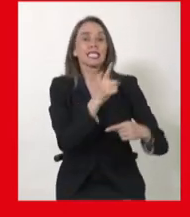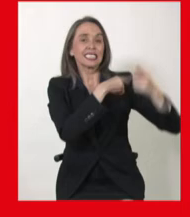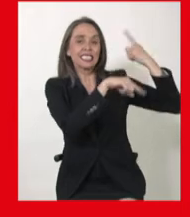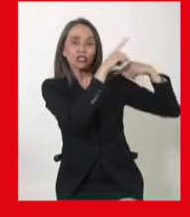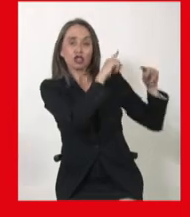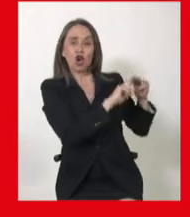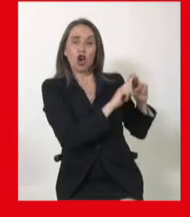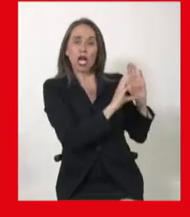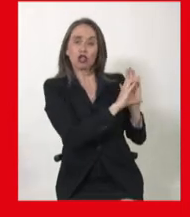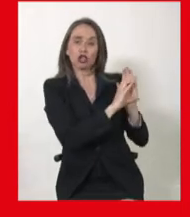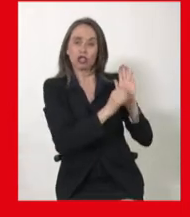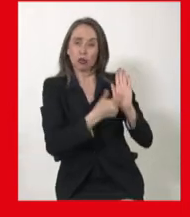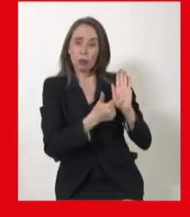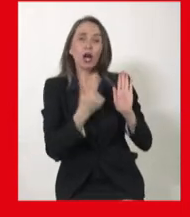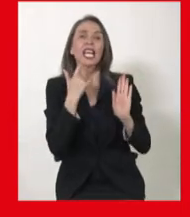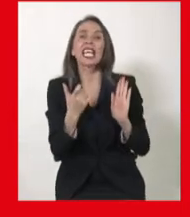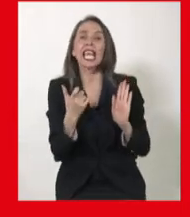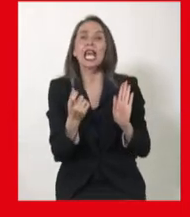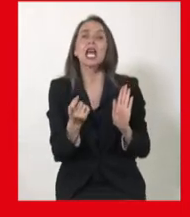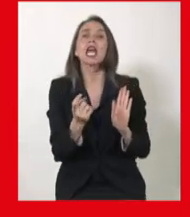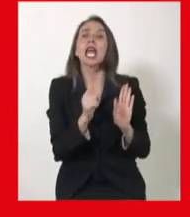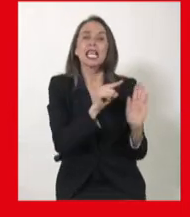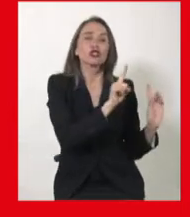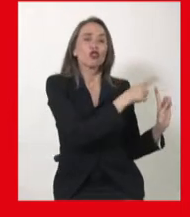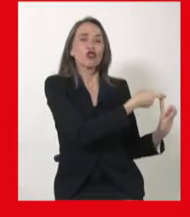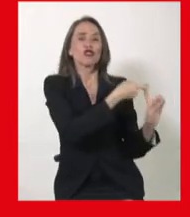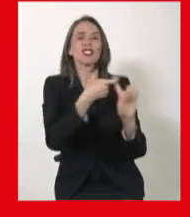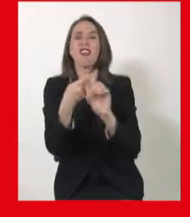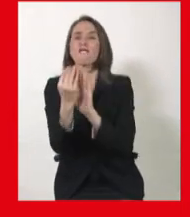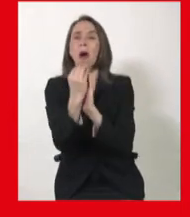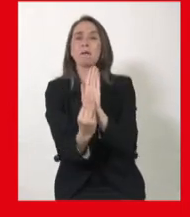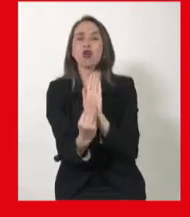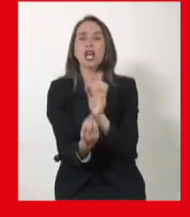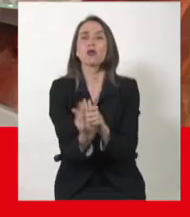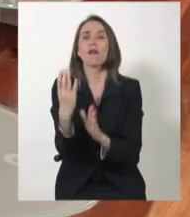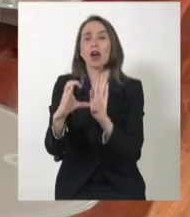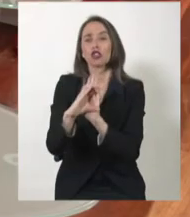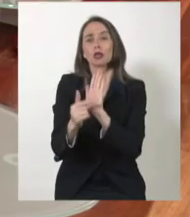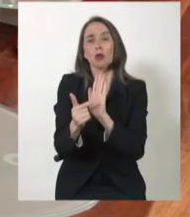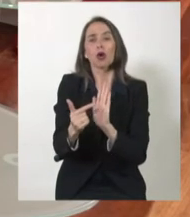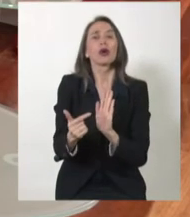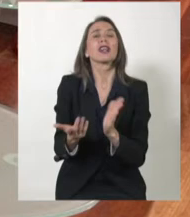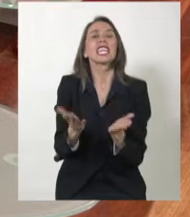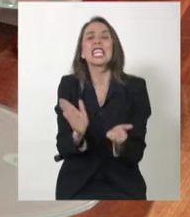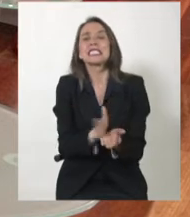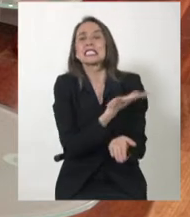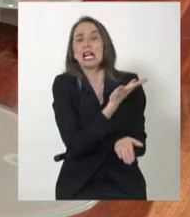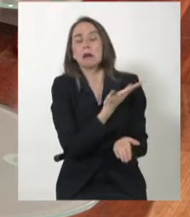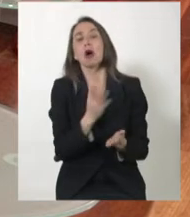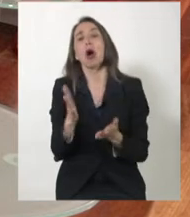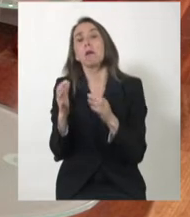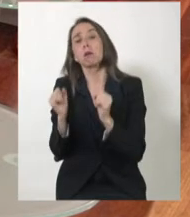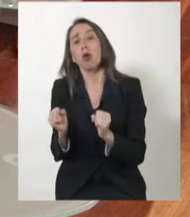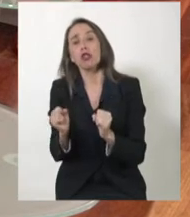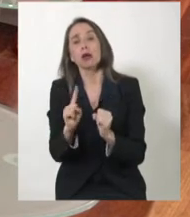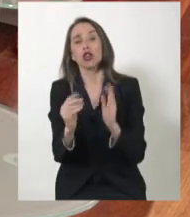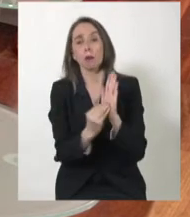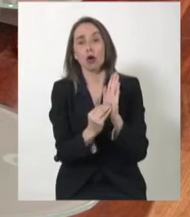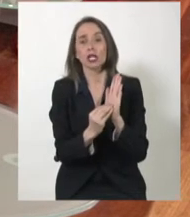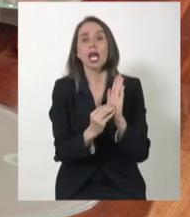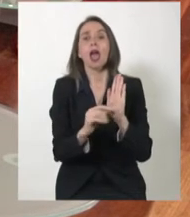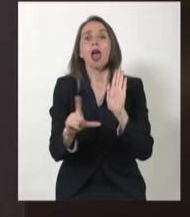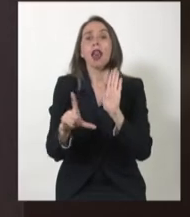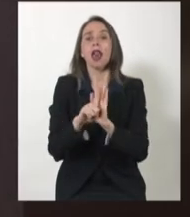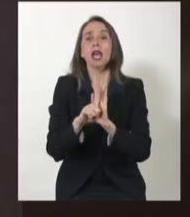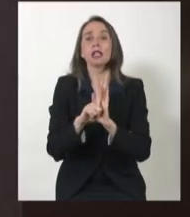constitucional podría no estar en una nueva constitución? Podrían no estar las leyes de